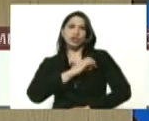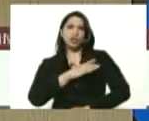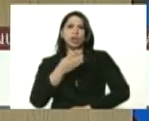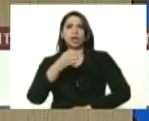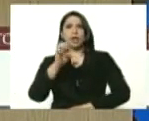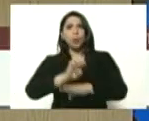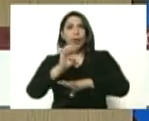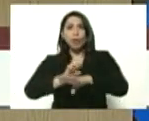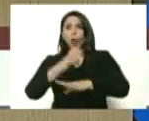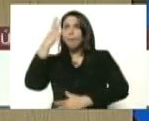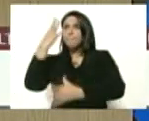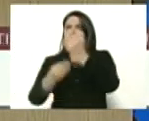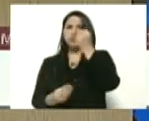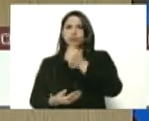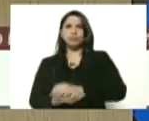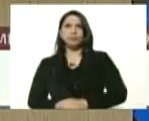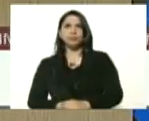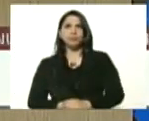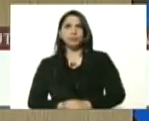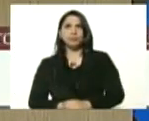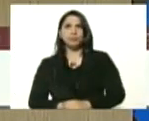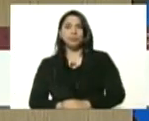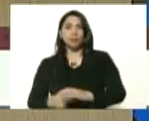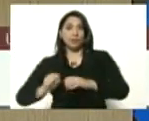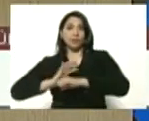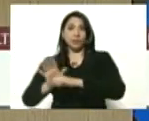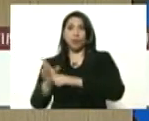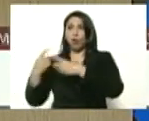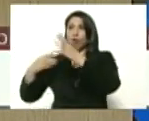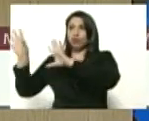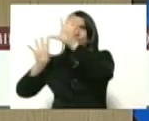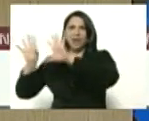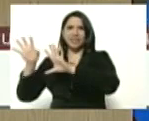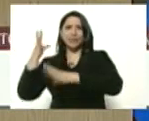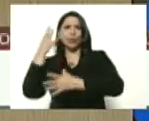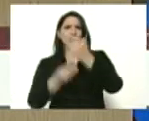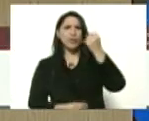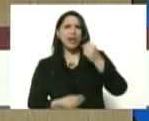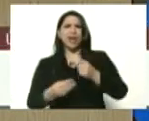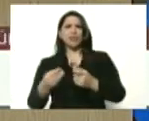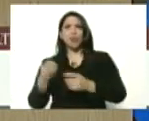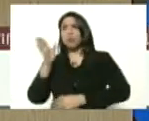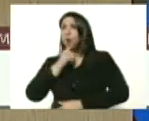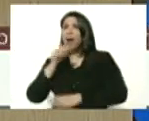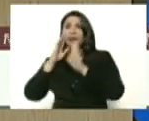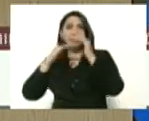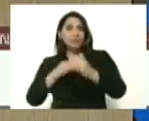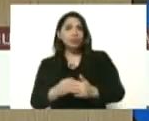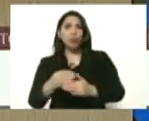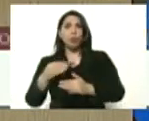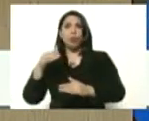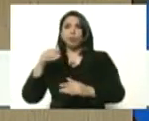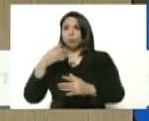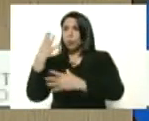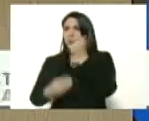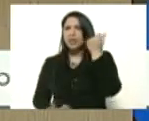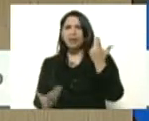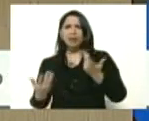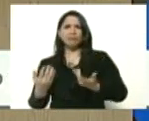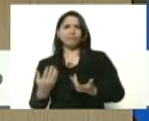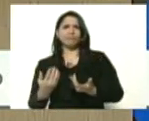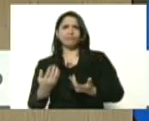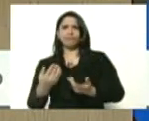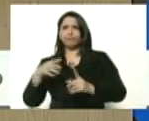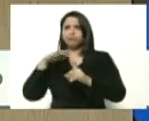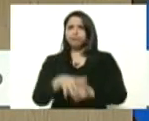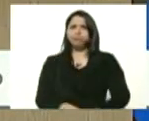Ecuador, huyendo del COVID-19, huyendo de la desatención, huyendo de la xenofobia,